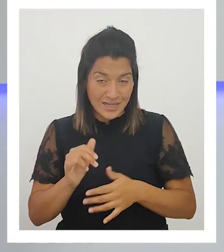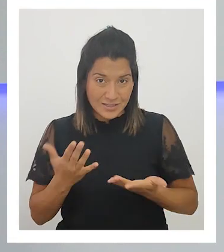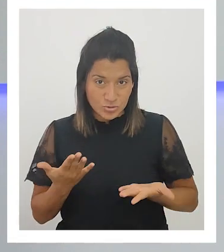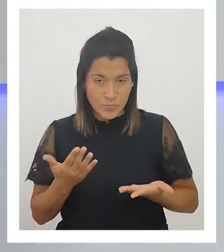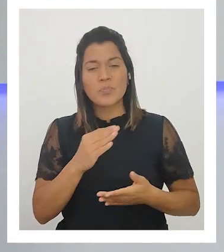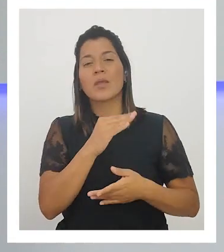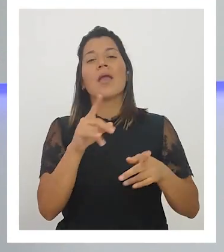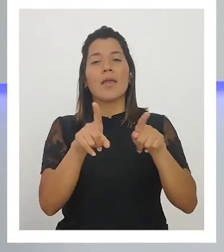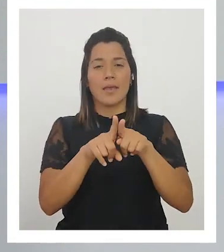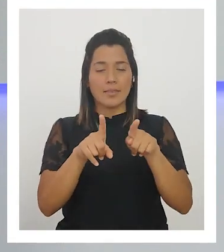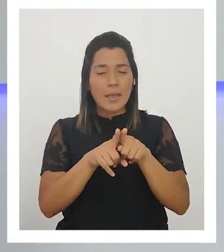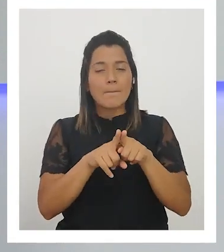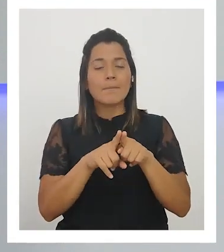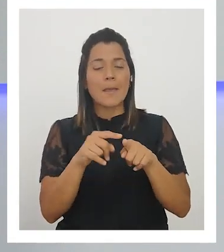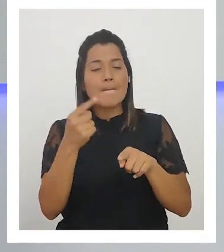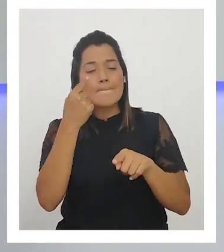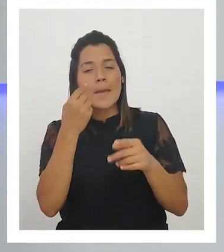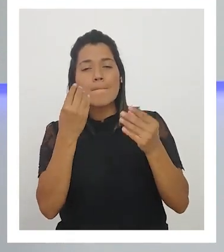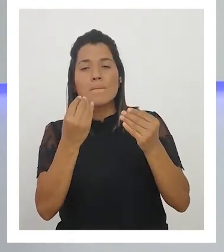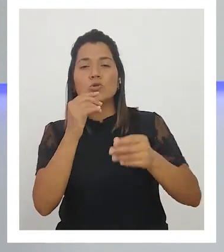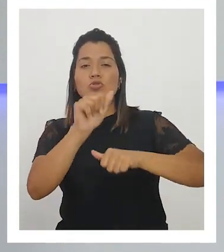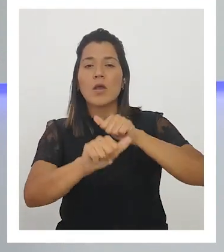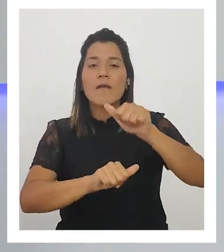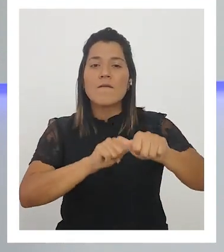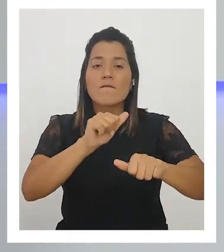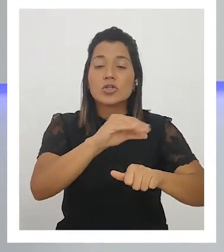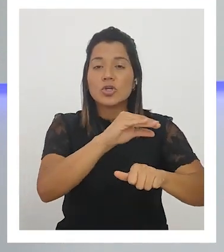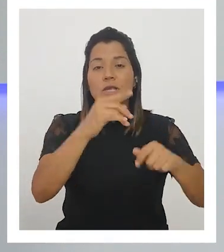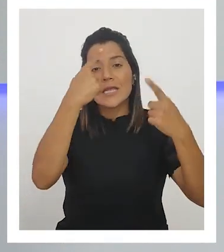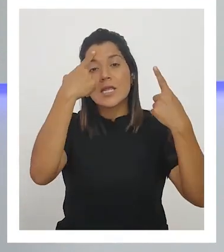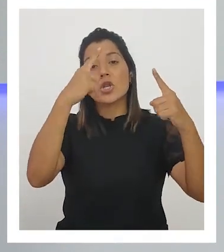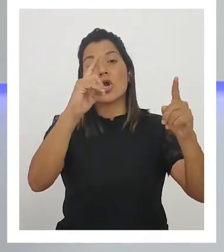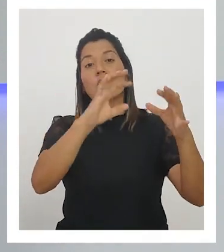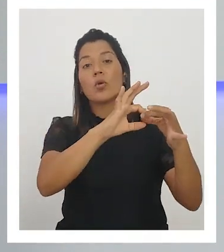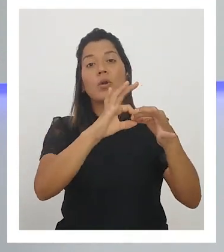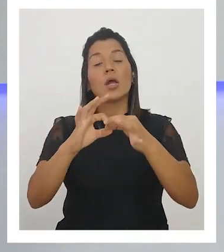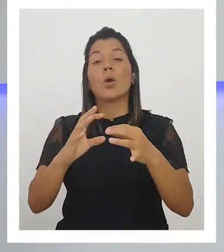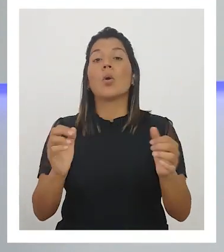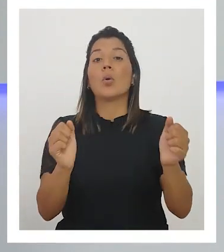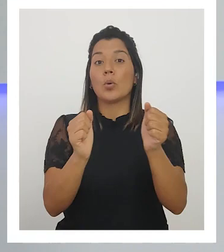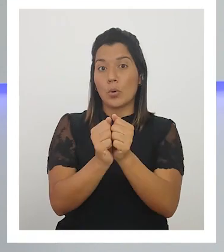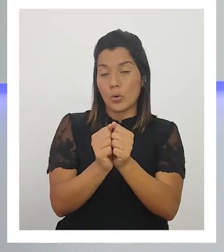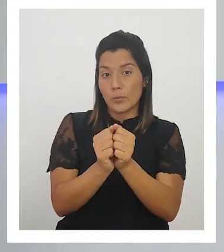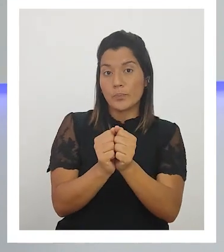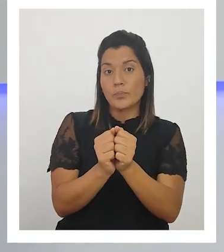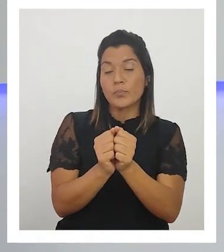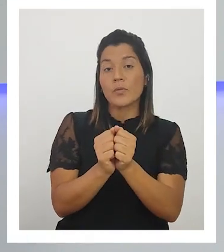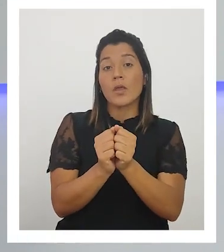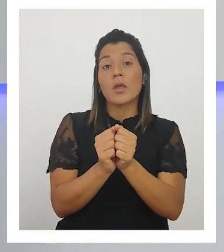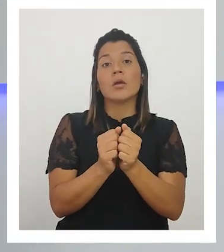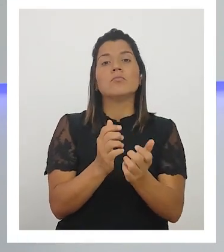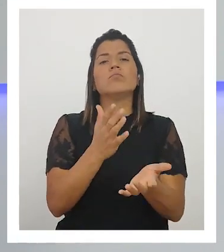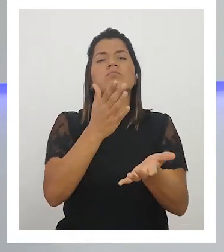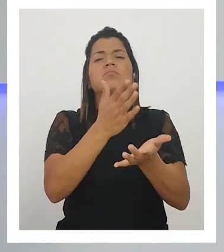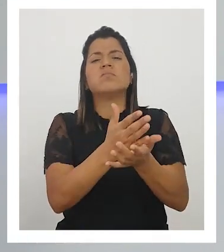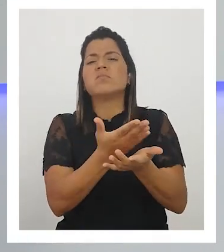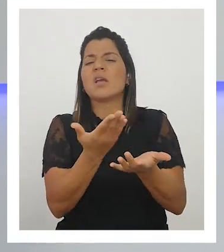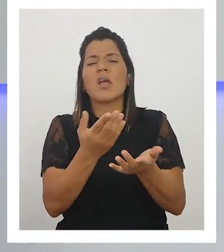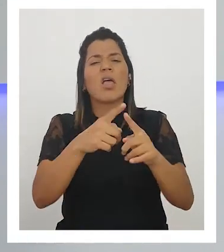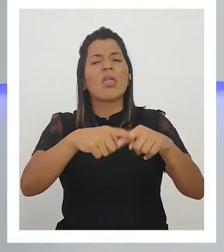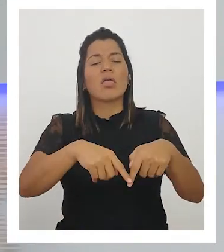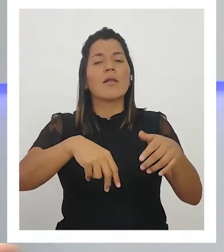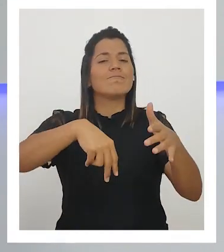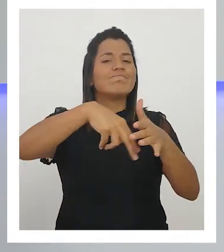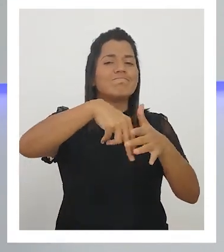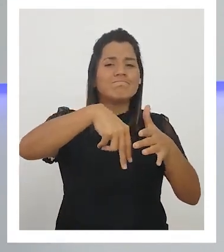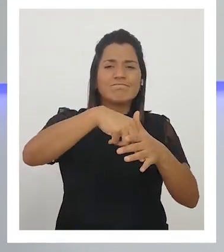esfuerzo y los resultados que se han obtenido en materia de eliminación de trabas, obstáculos,